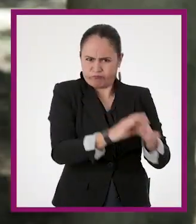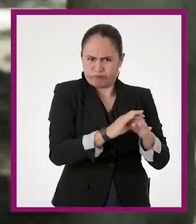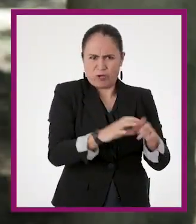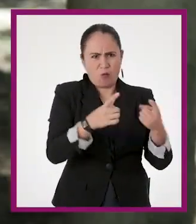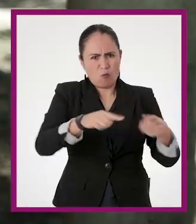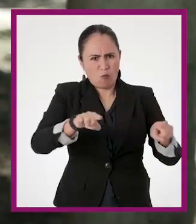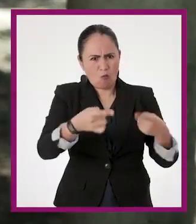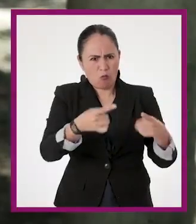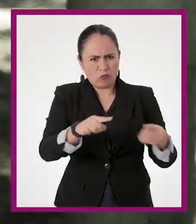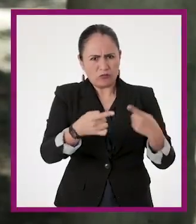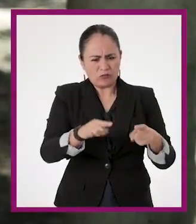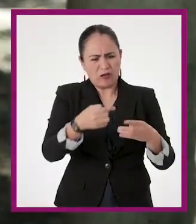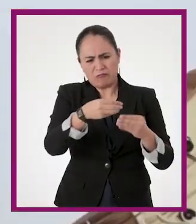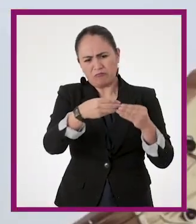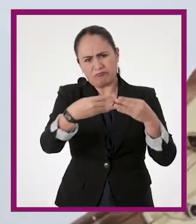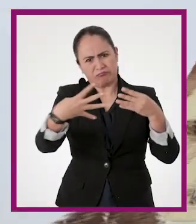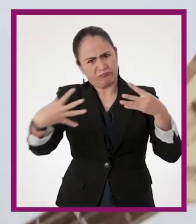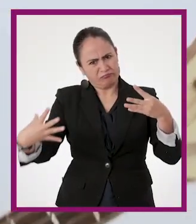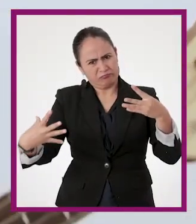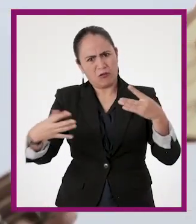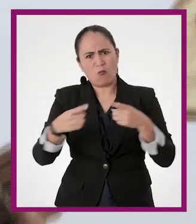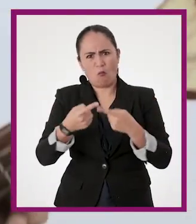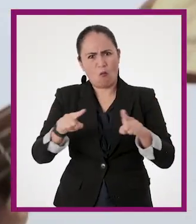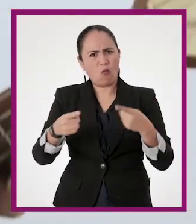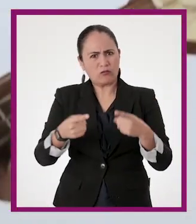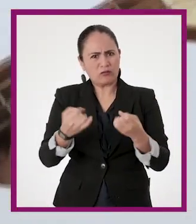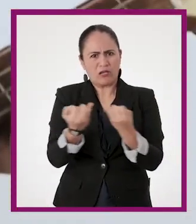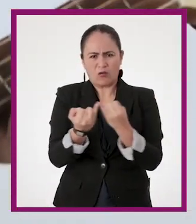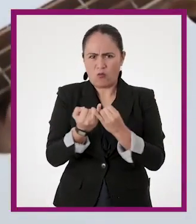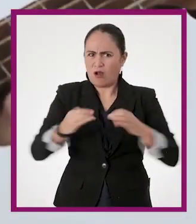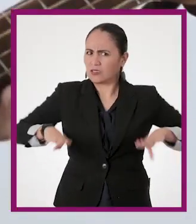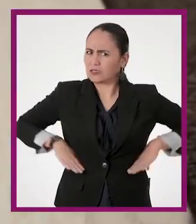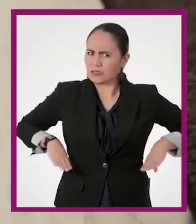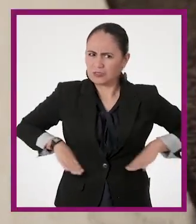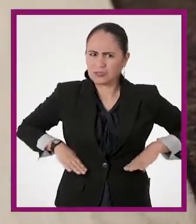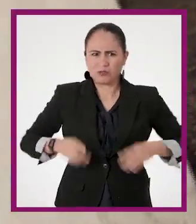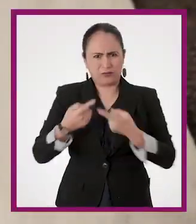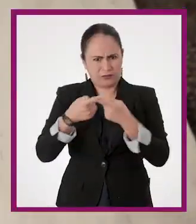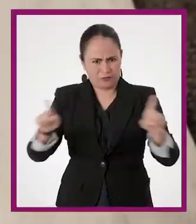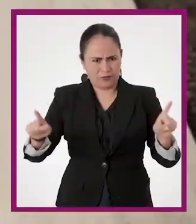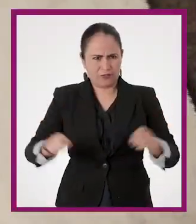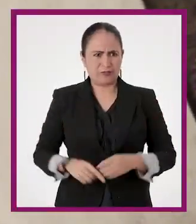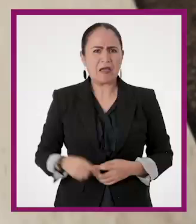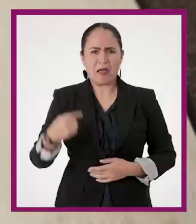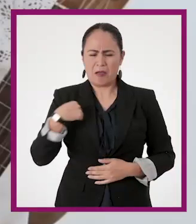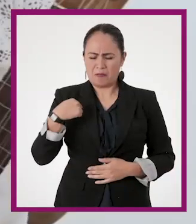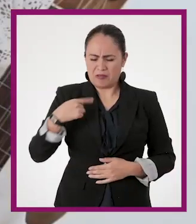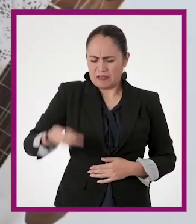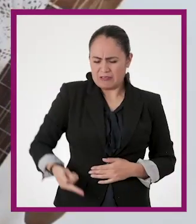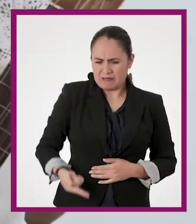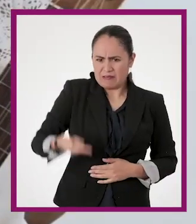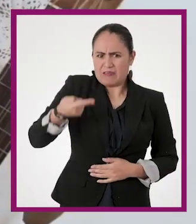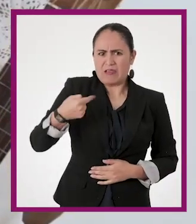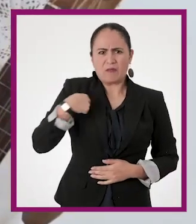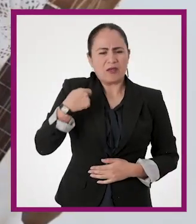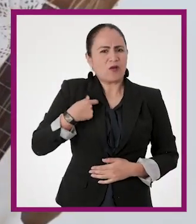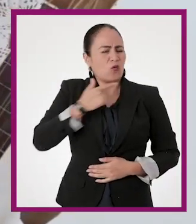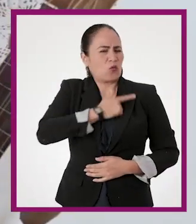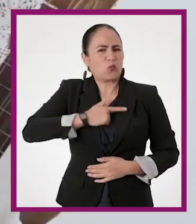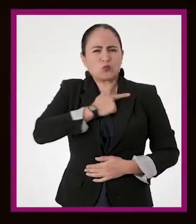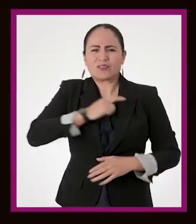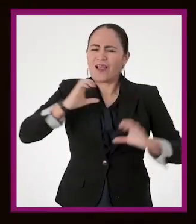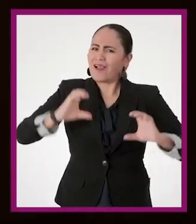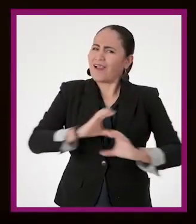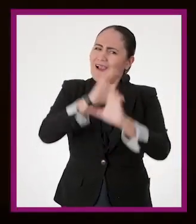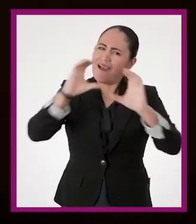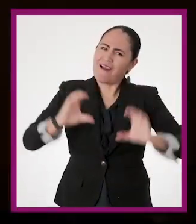que pues alberga muchas otras cosas de la música. A mí desde chica me gustó mucho cantar,